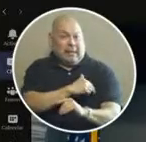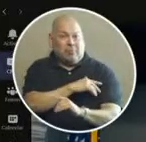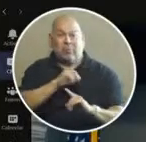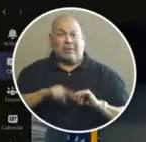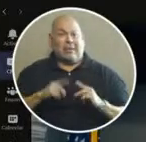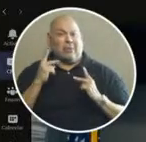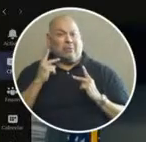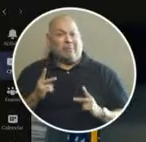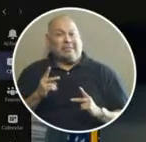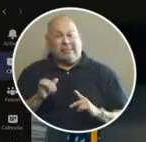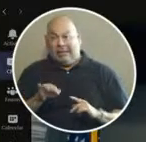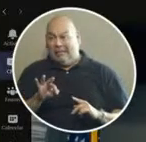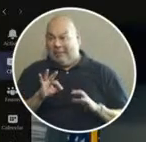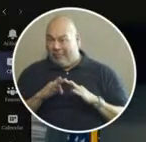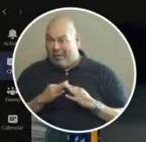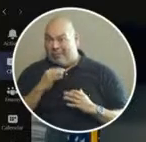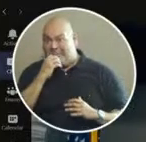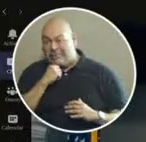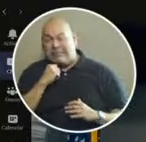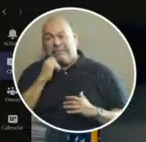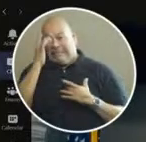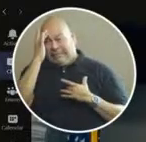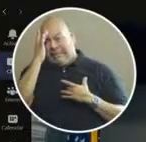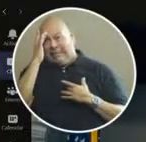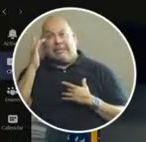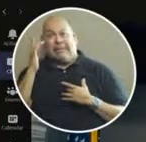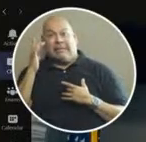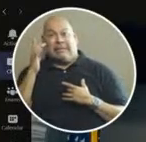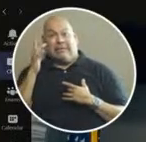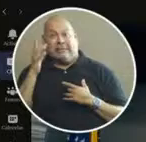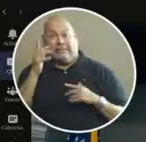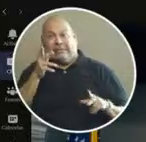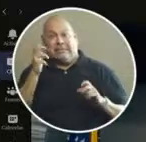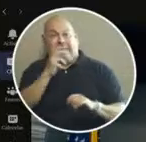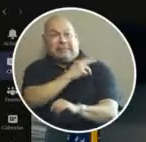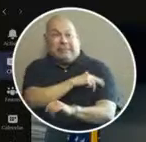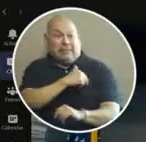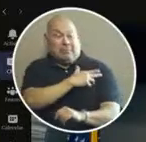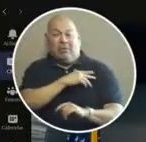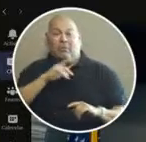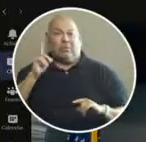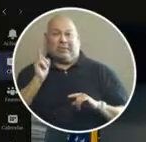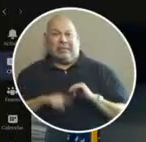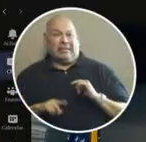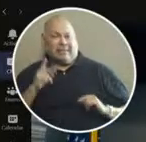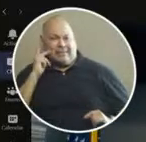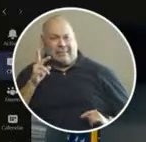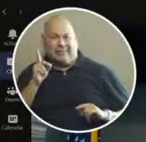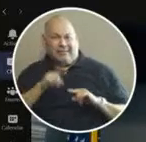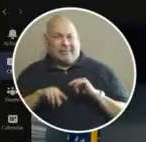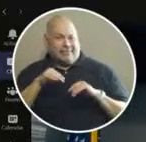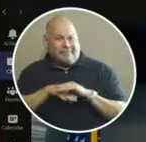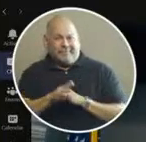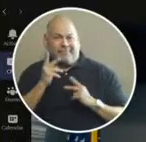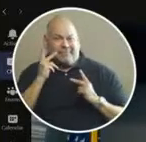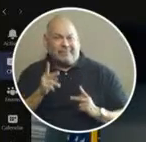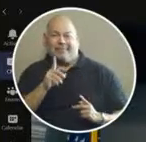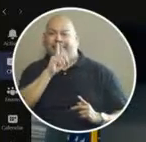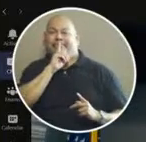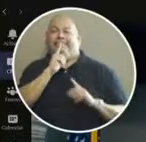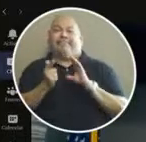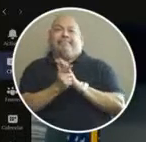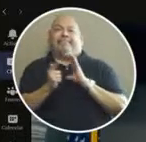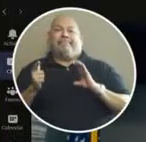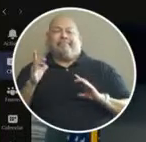Si nuestros seres queridos acaban enfermos, no los vamos a poder visitar en el hospital y desafortunadamente no vamos a poder estar con ellos.